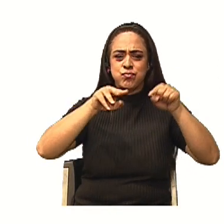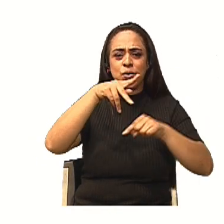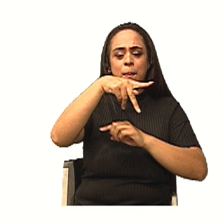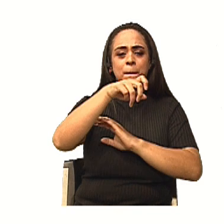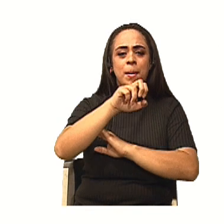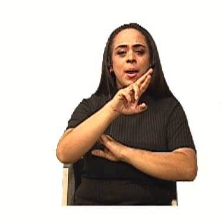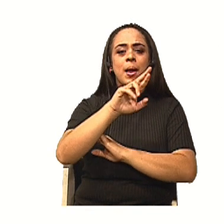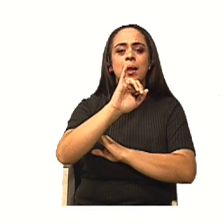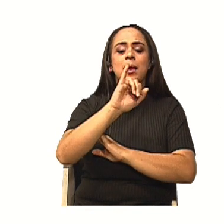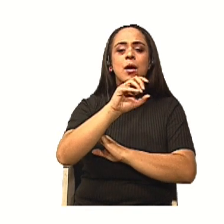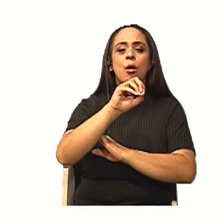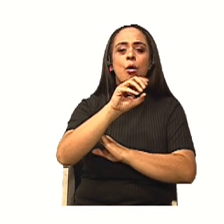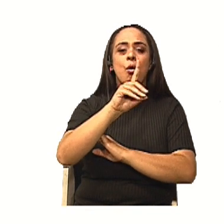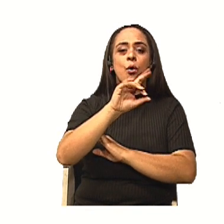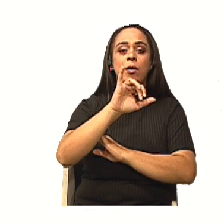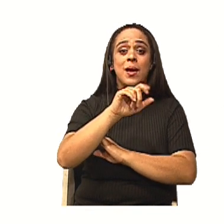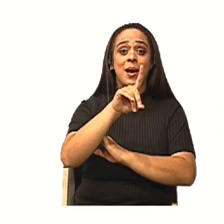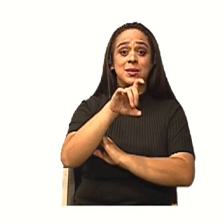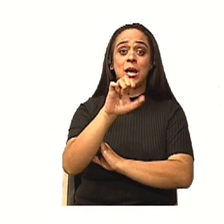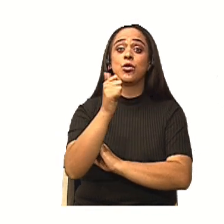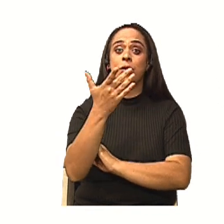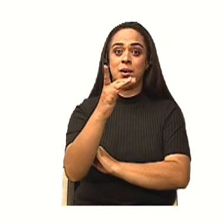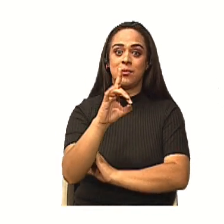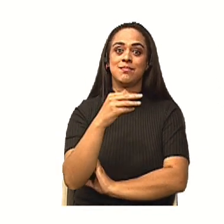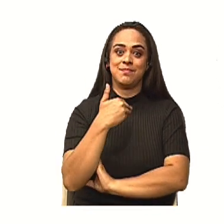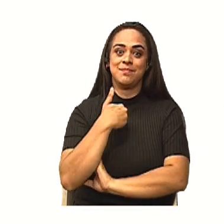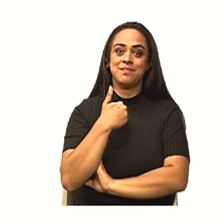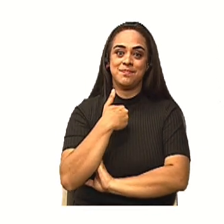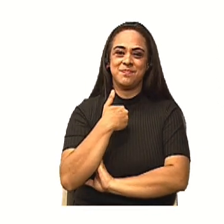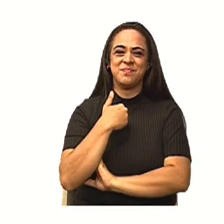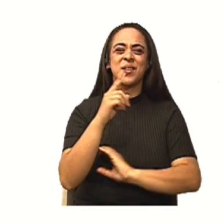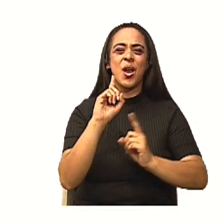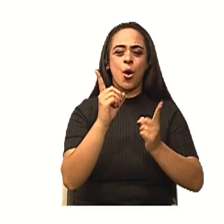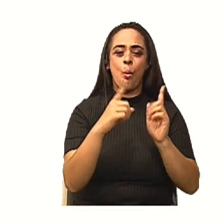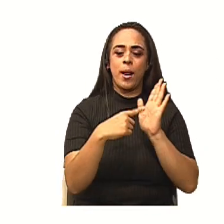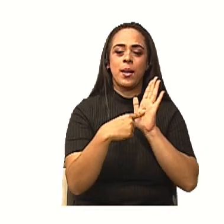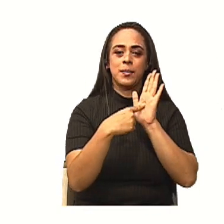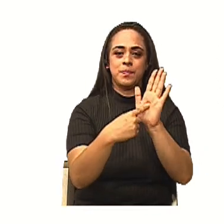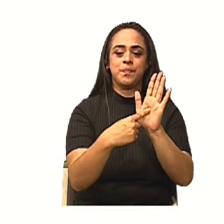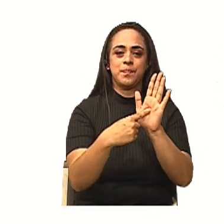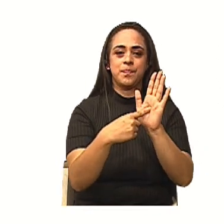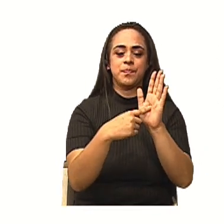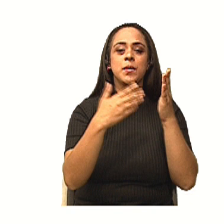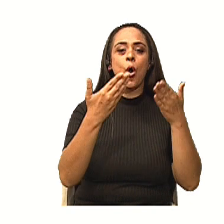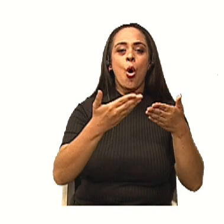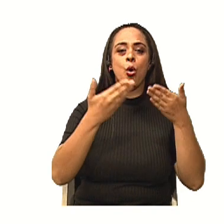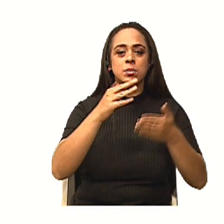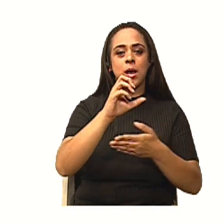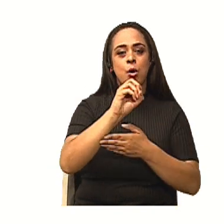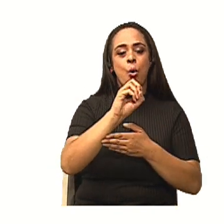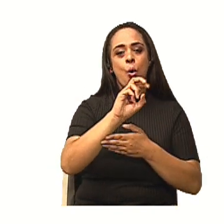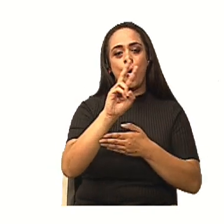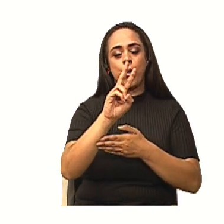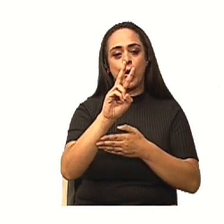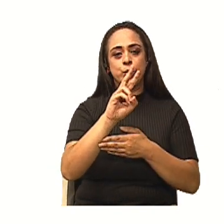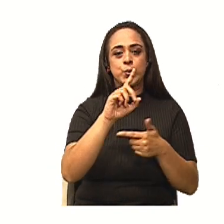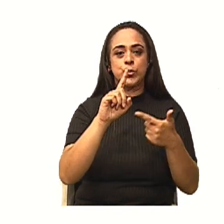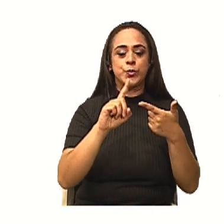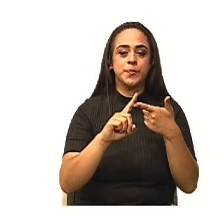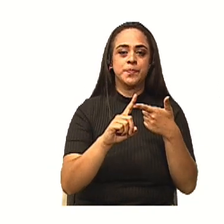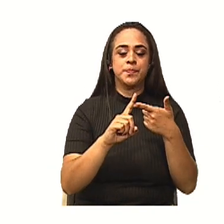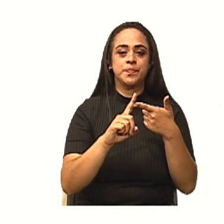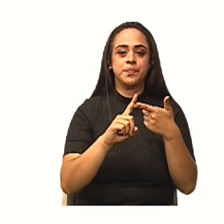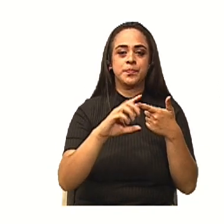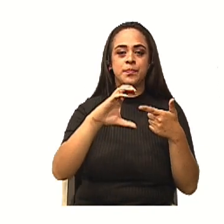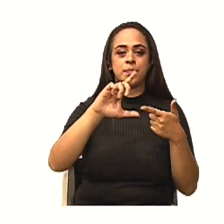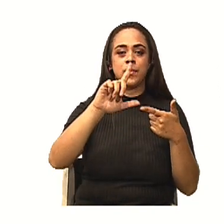elementos diferentes. Algunos ejemplos de elementos son los siguientes. El oxígeno es un elemento, es el que respiramos.